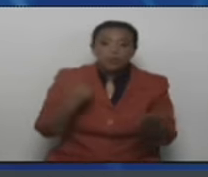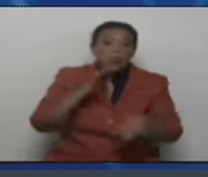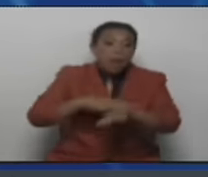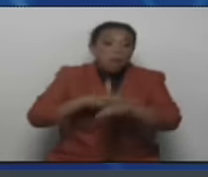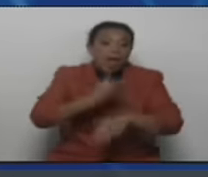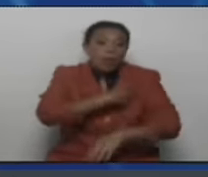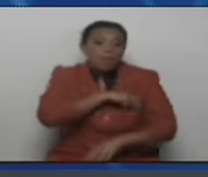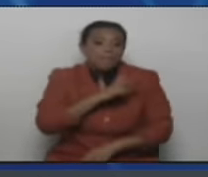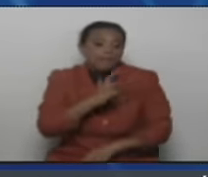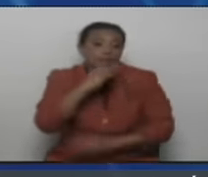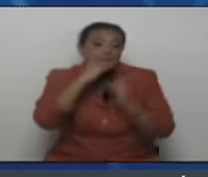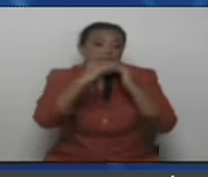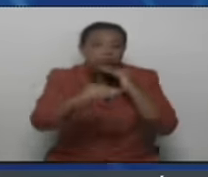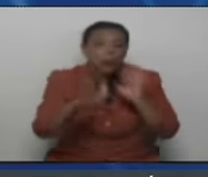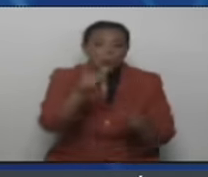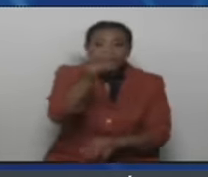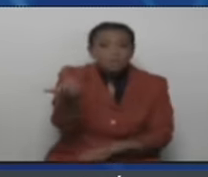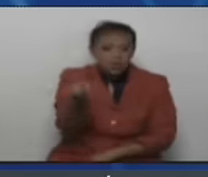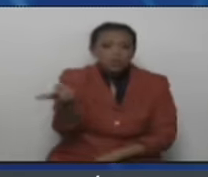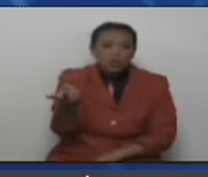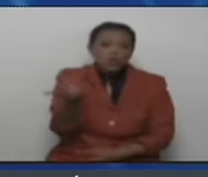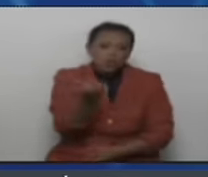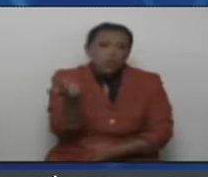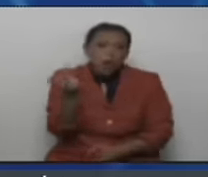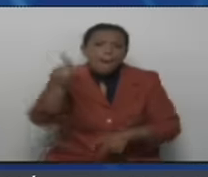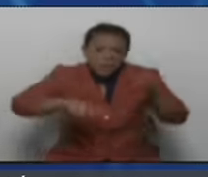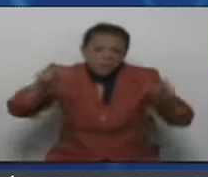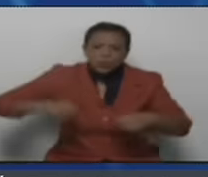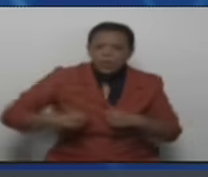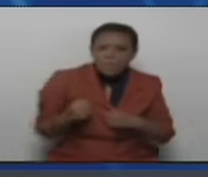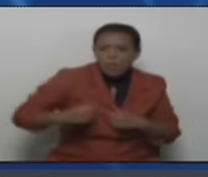gobierno de España jamás va a salir a decir, sí, son dos